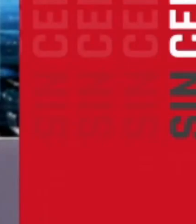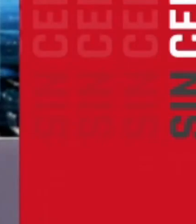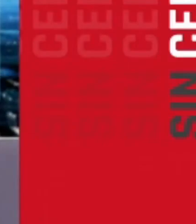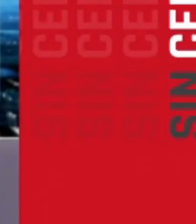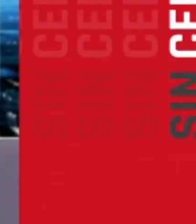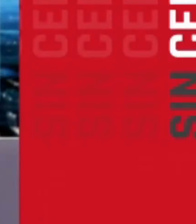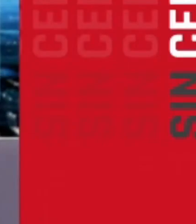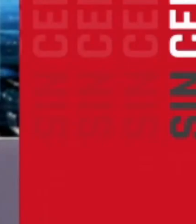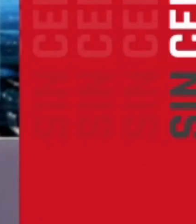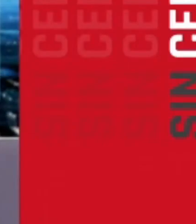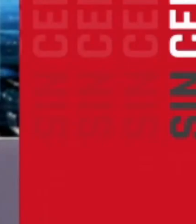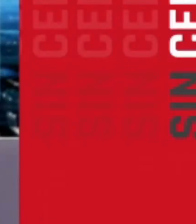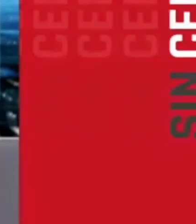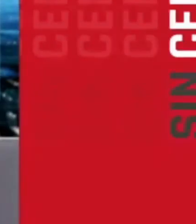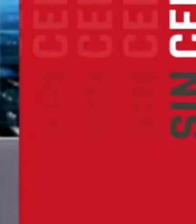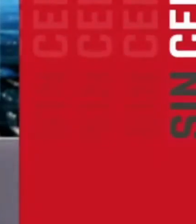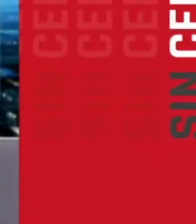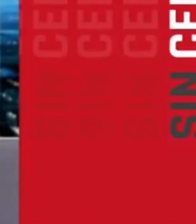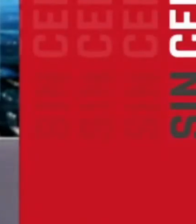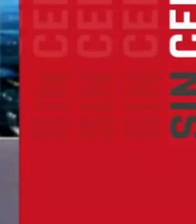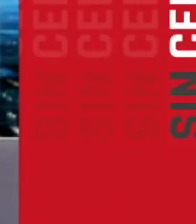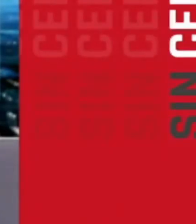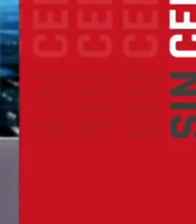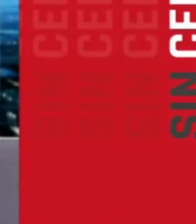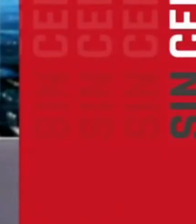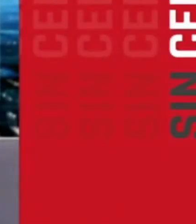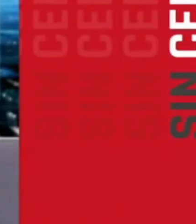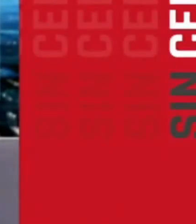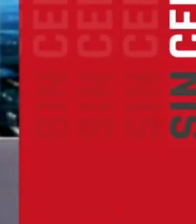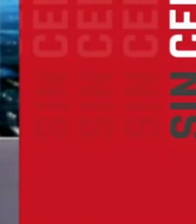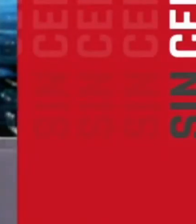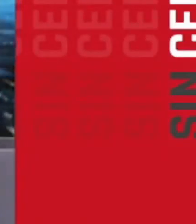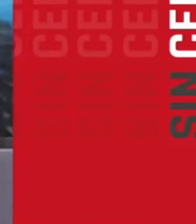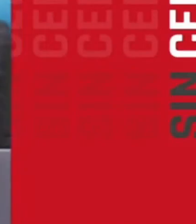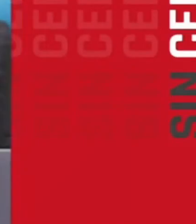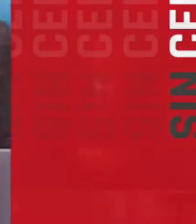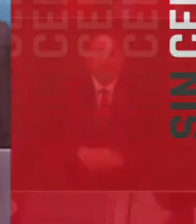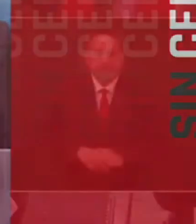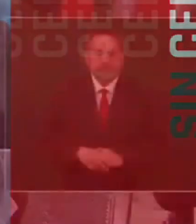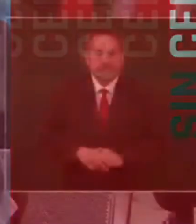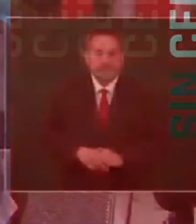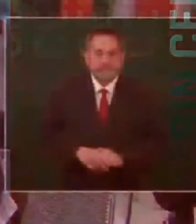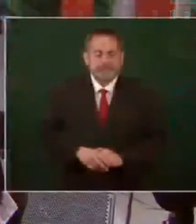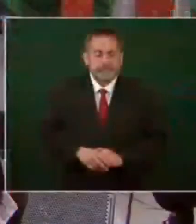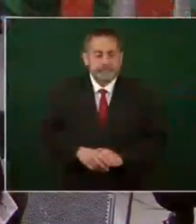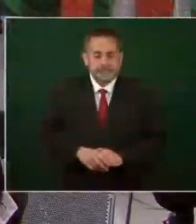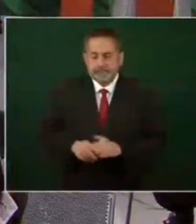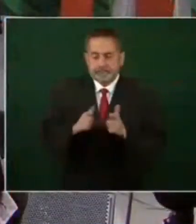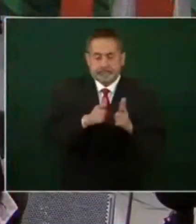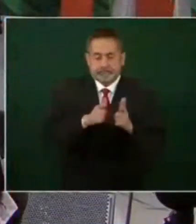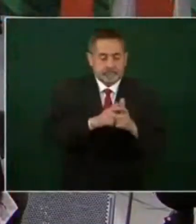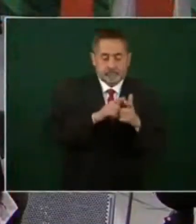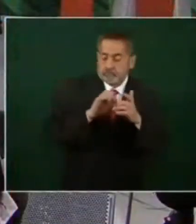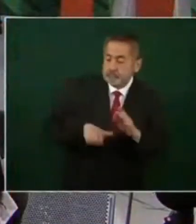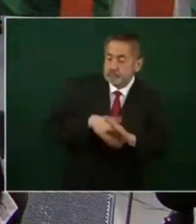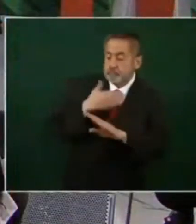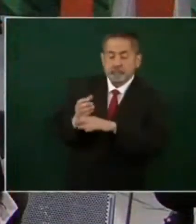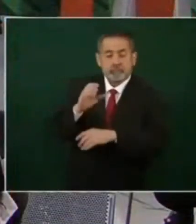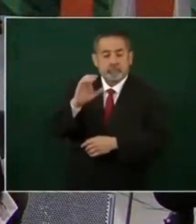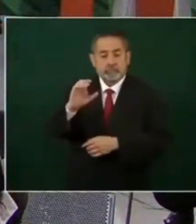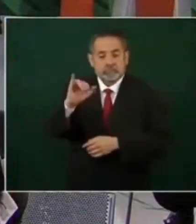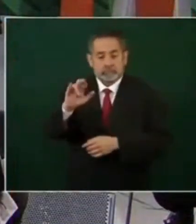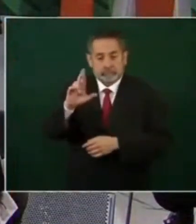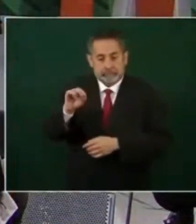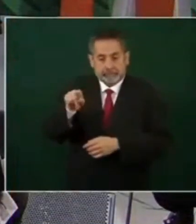con personajes que le vendían, se le hizo fácil no pagar y bueno, las consecuencias pudieran haber sido